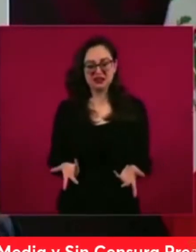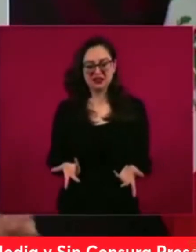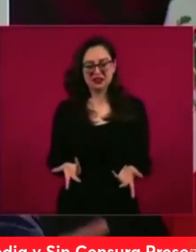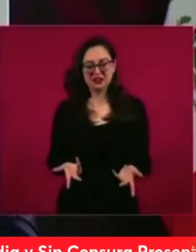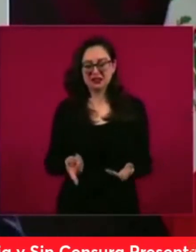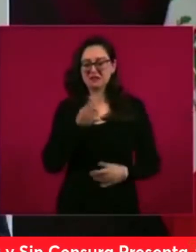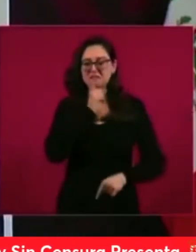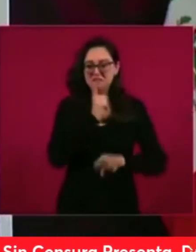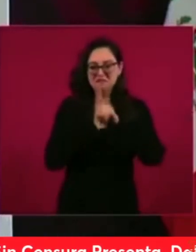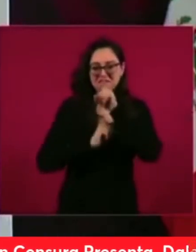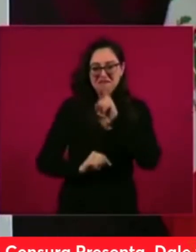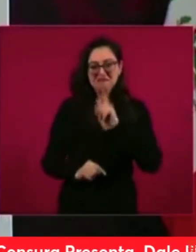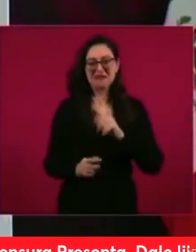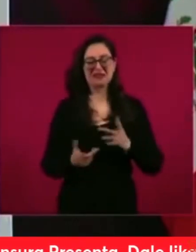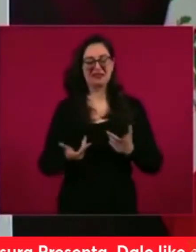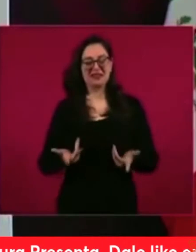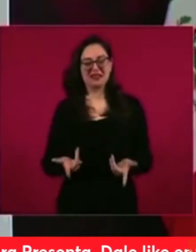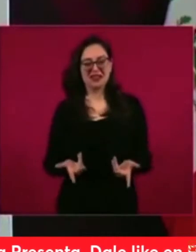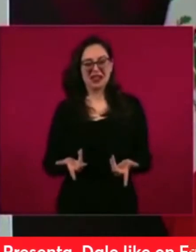calumniador,